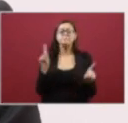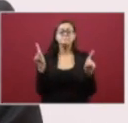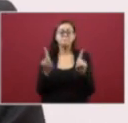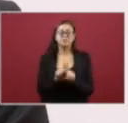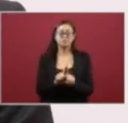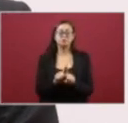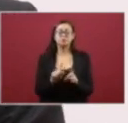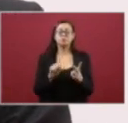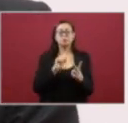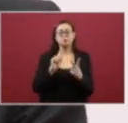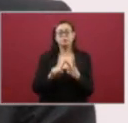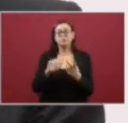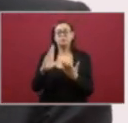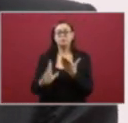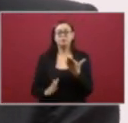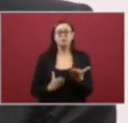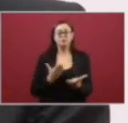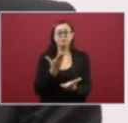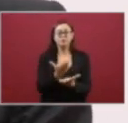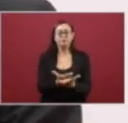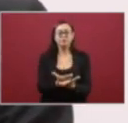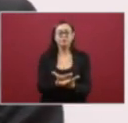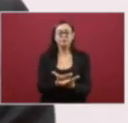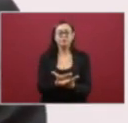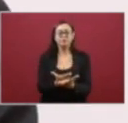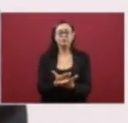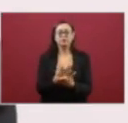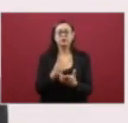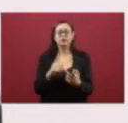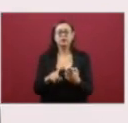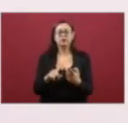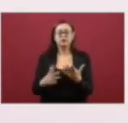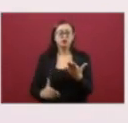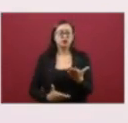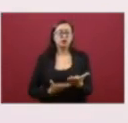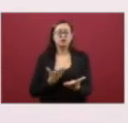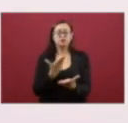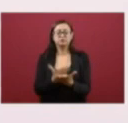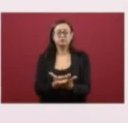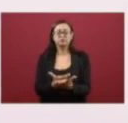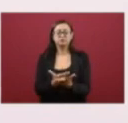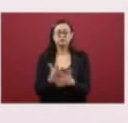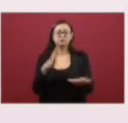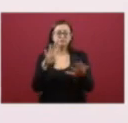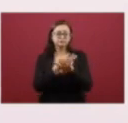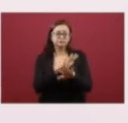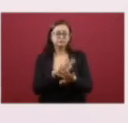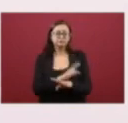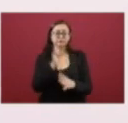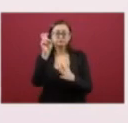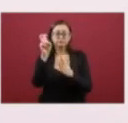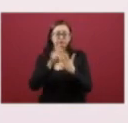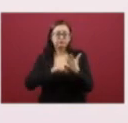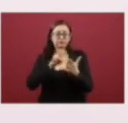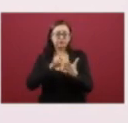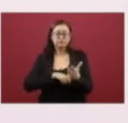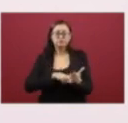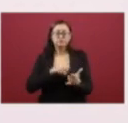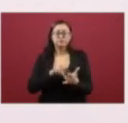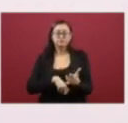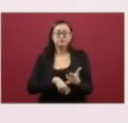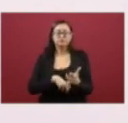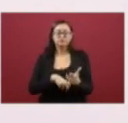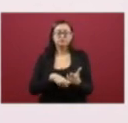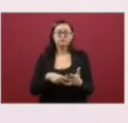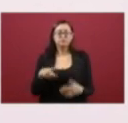genera desempleo, eso es un punto muy importante, y si la inseguridad se destapa más de lo